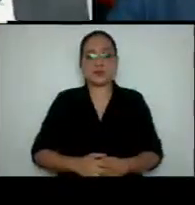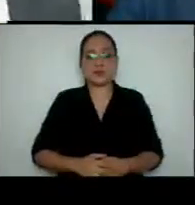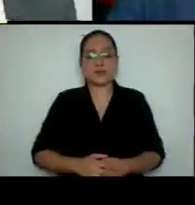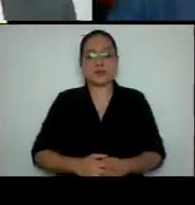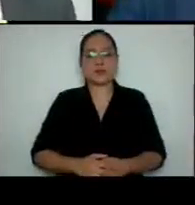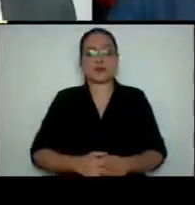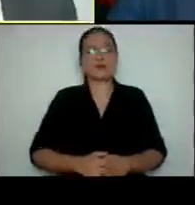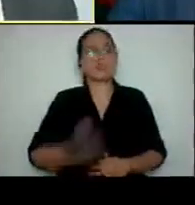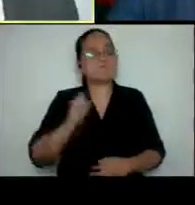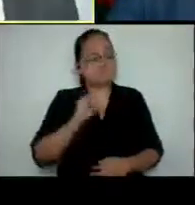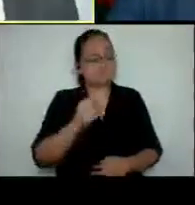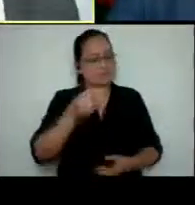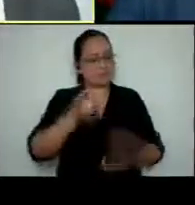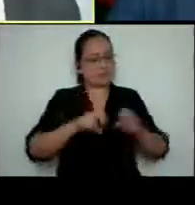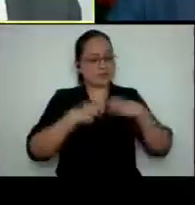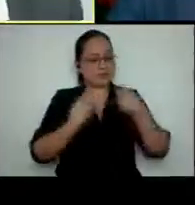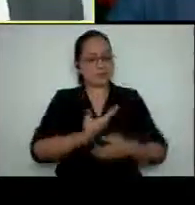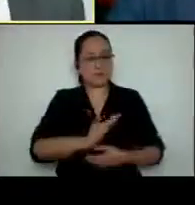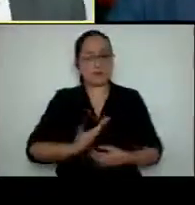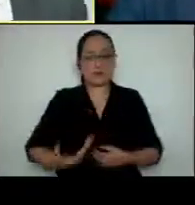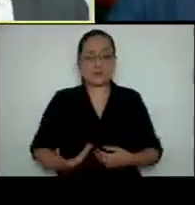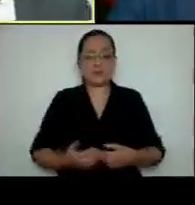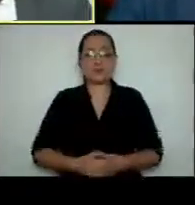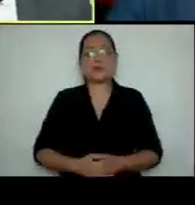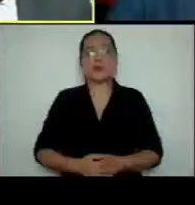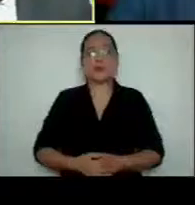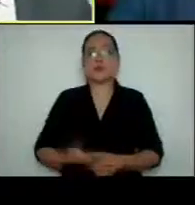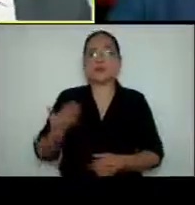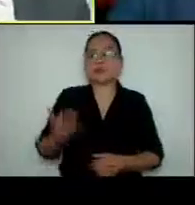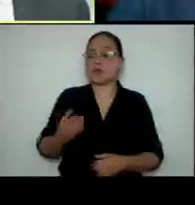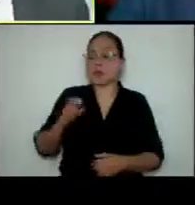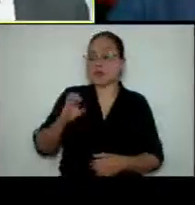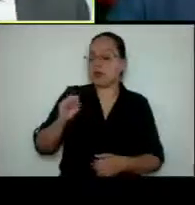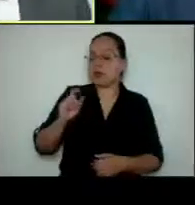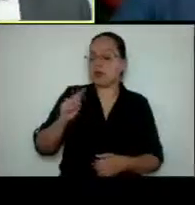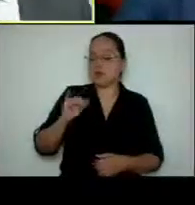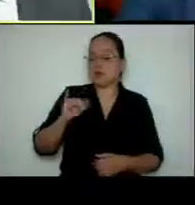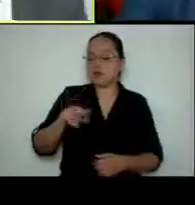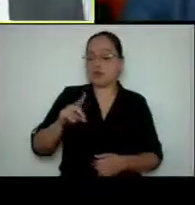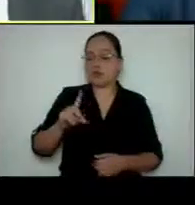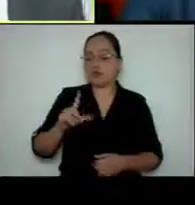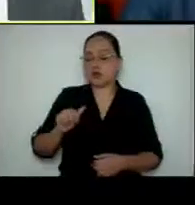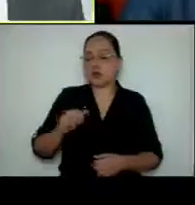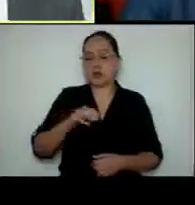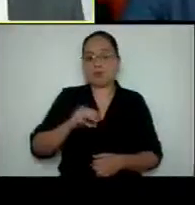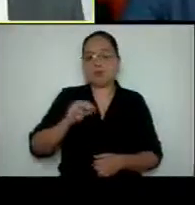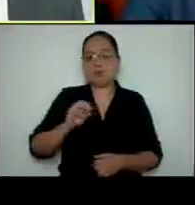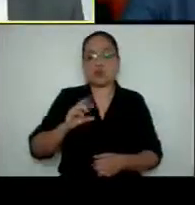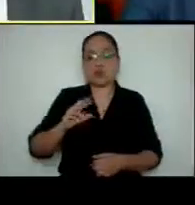Como lo instruye, magistrado presidente. Magistrado Luis Espíndola Morales.